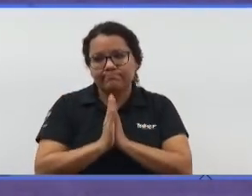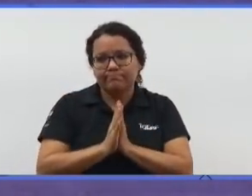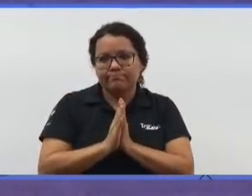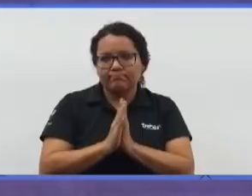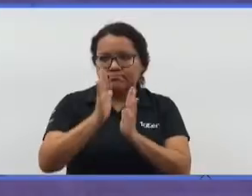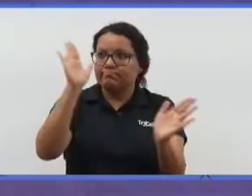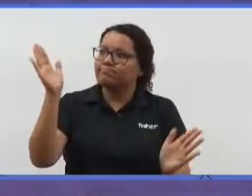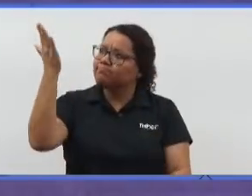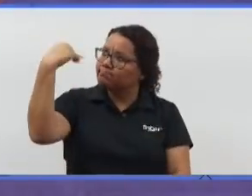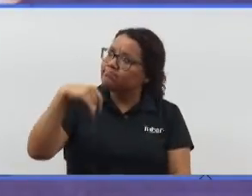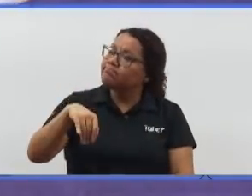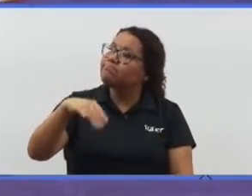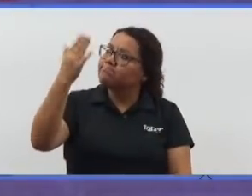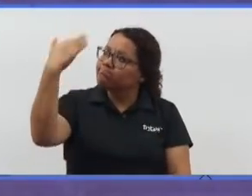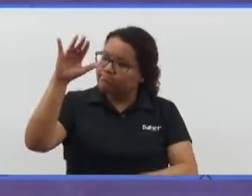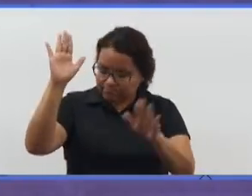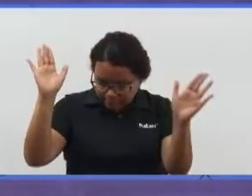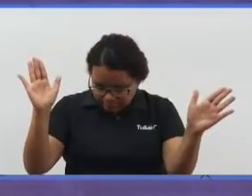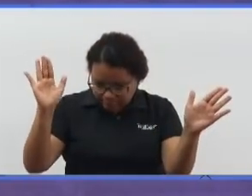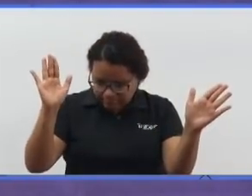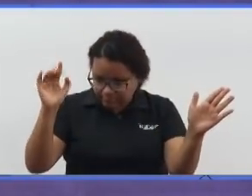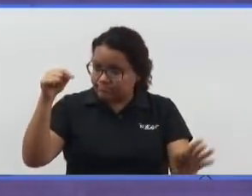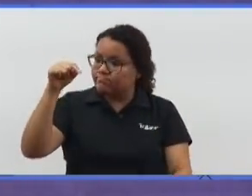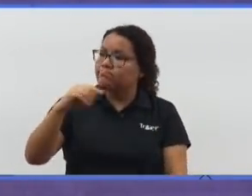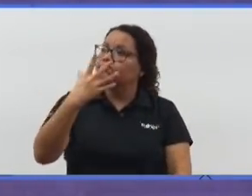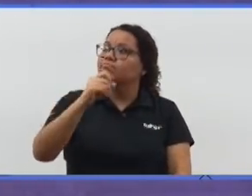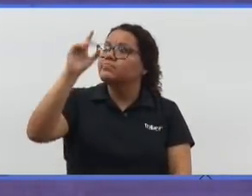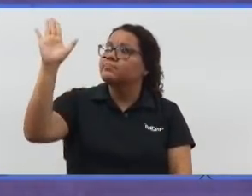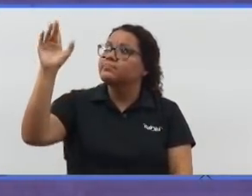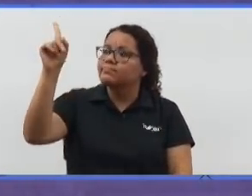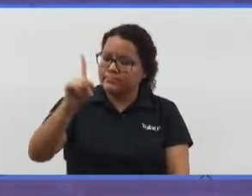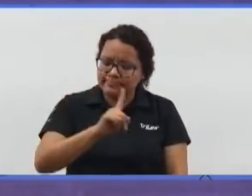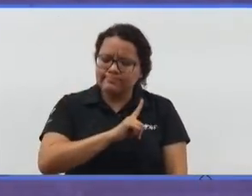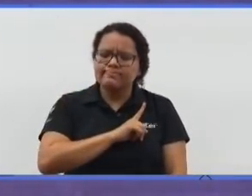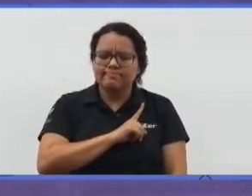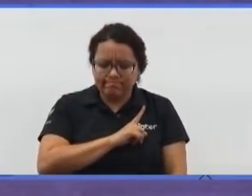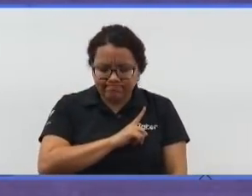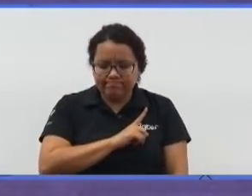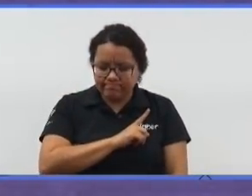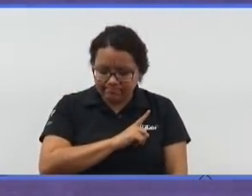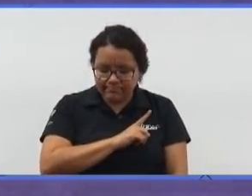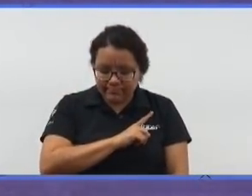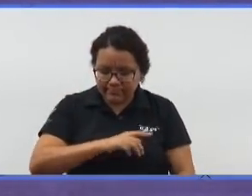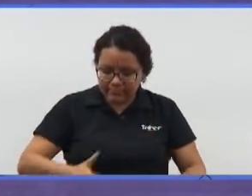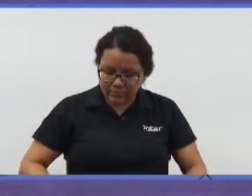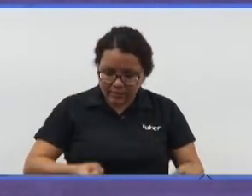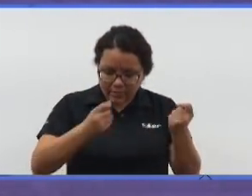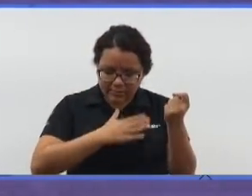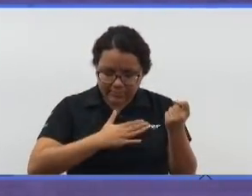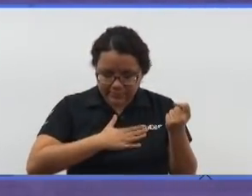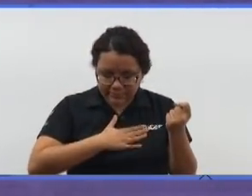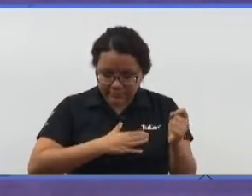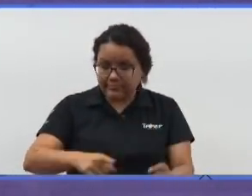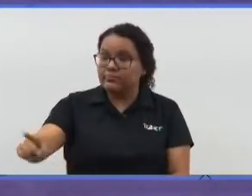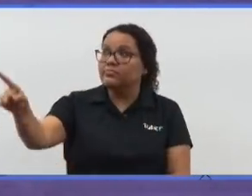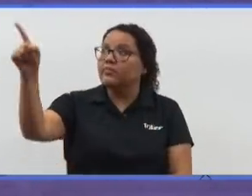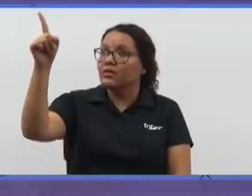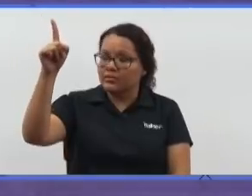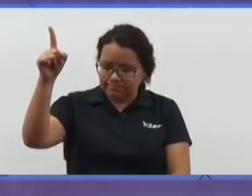donde usted está diga señor jesus yo te recibo hoy como mi único y suficiente salvador personal